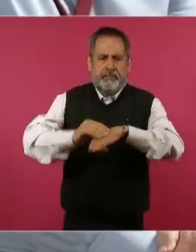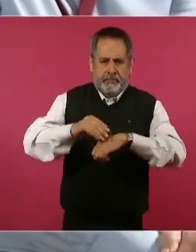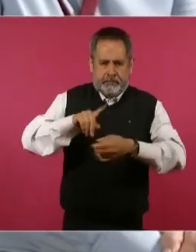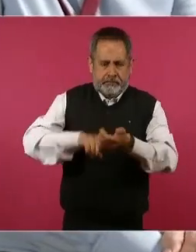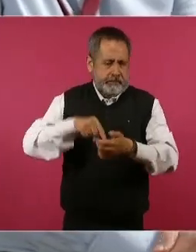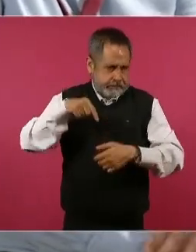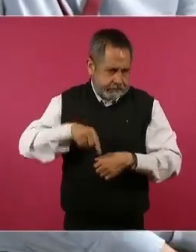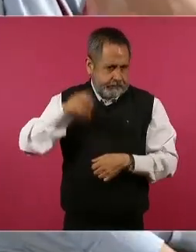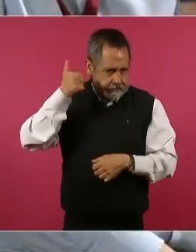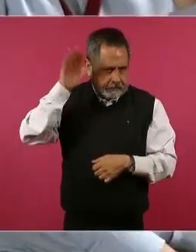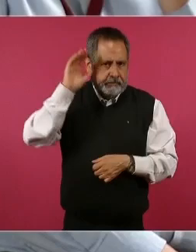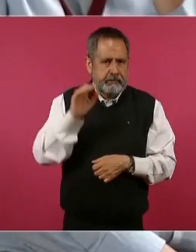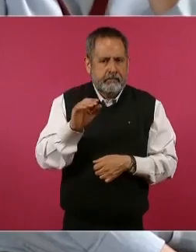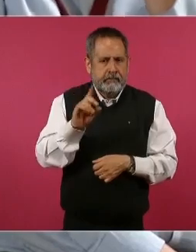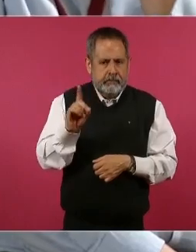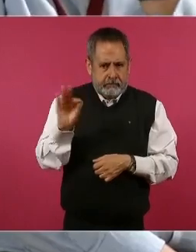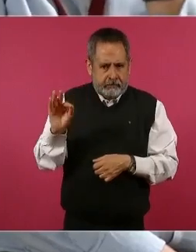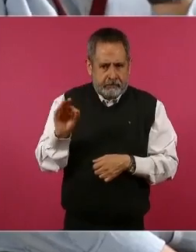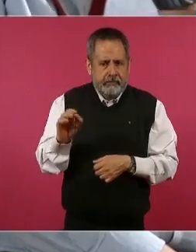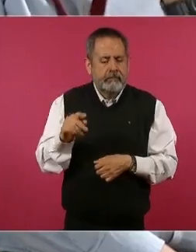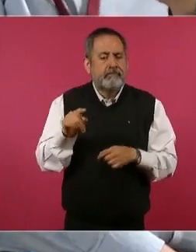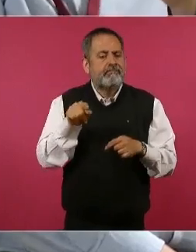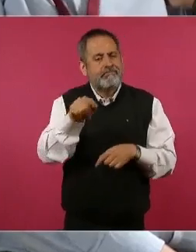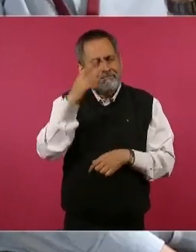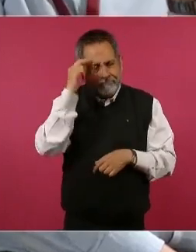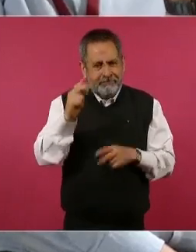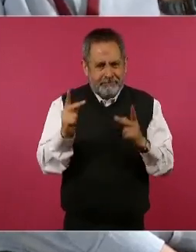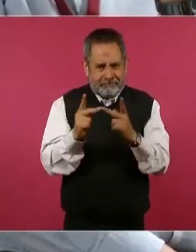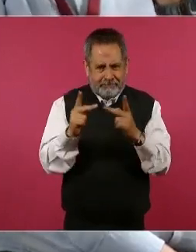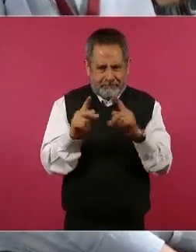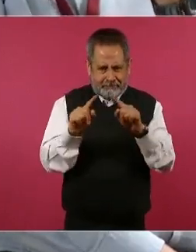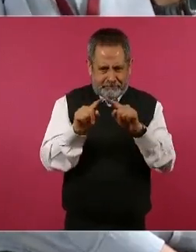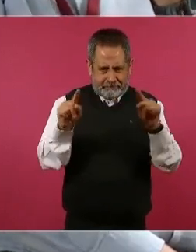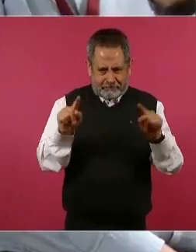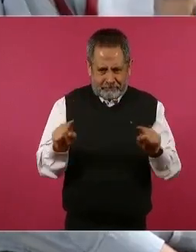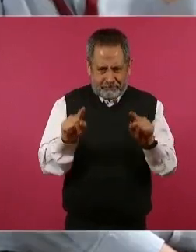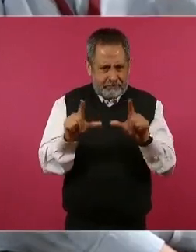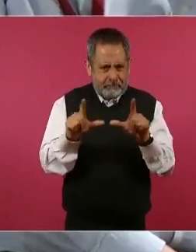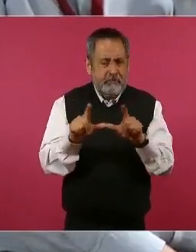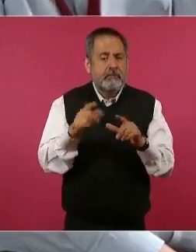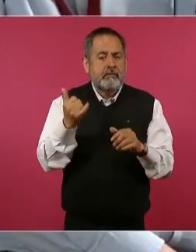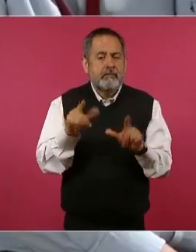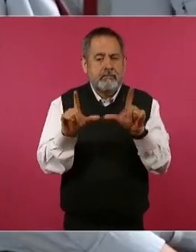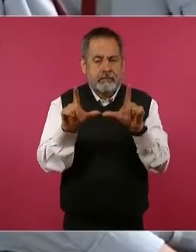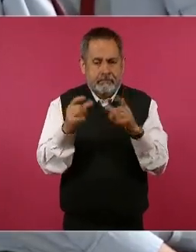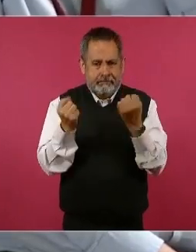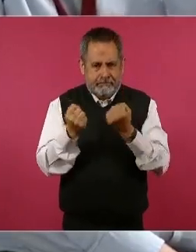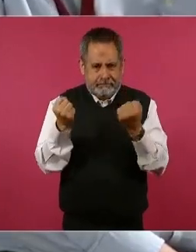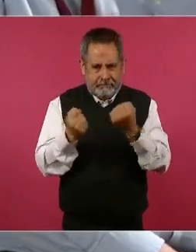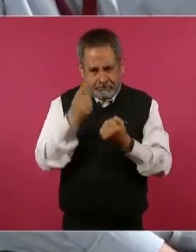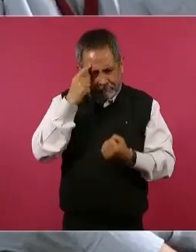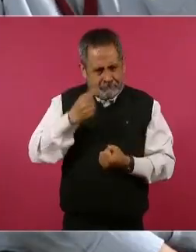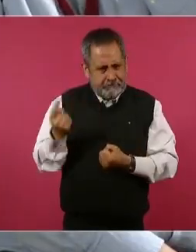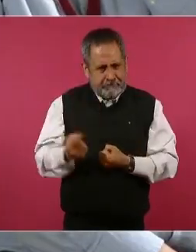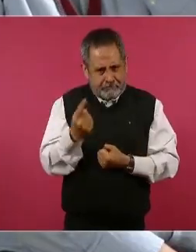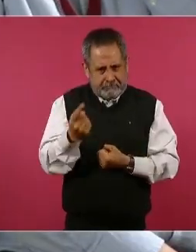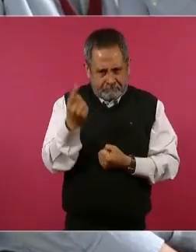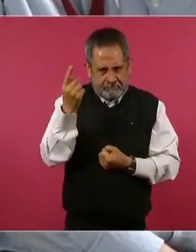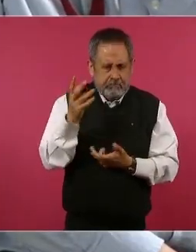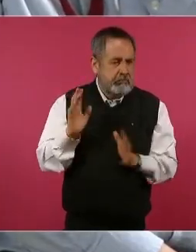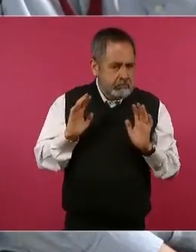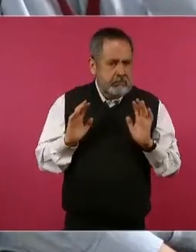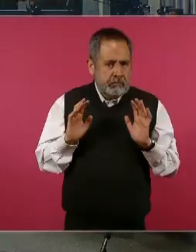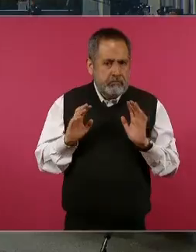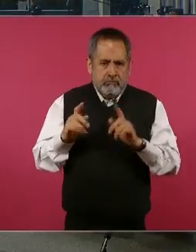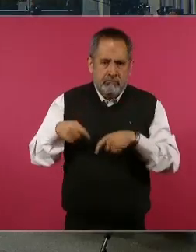pues de las placas de forma permanente, de la licencia de forma permanente. Creo que esta última ya no funciona, pero ha sido